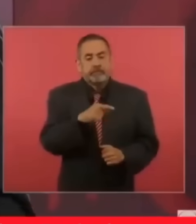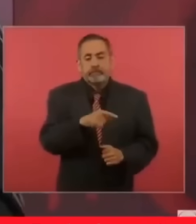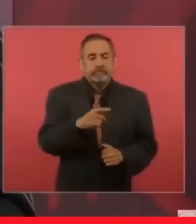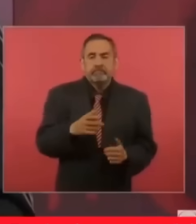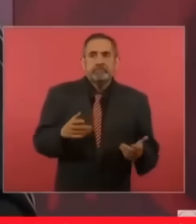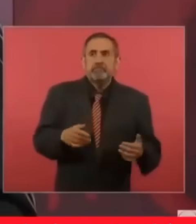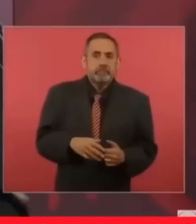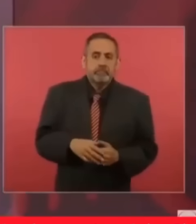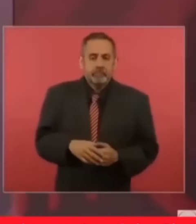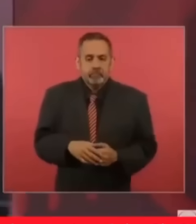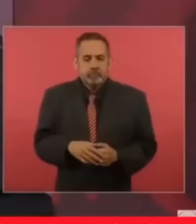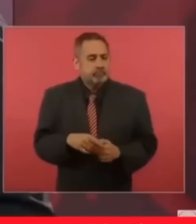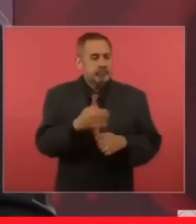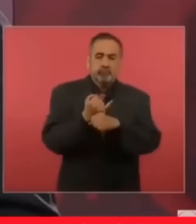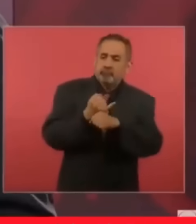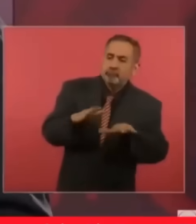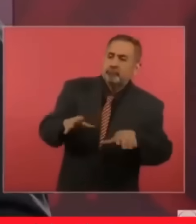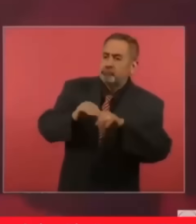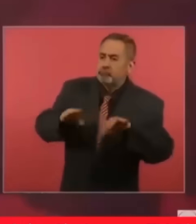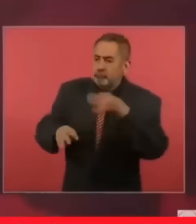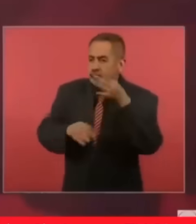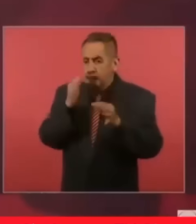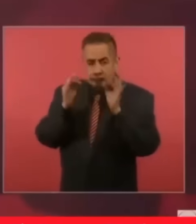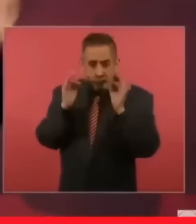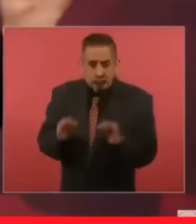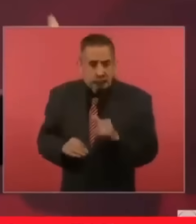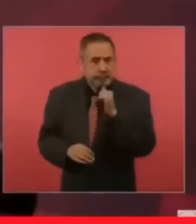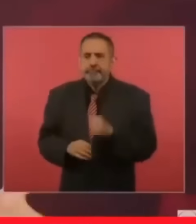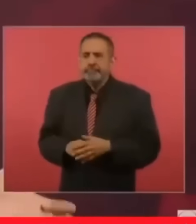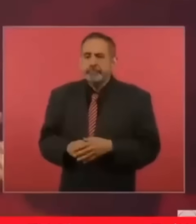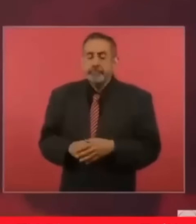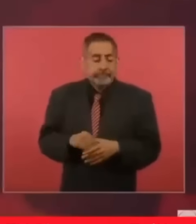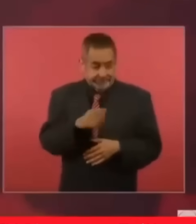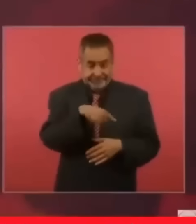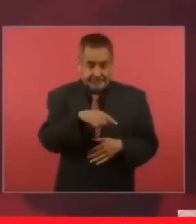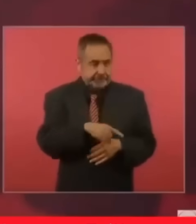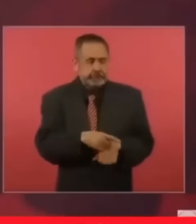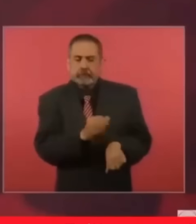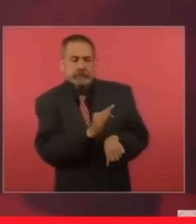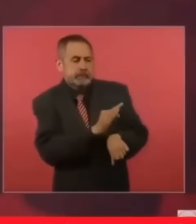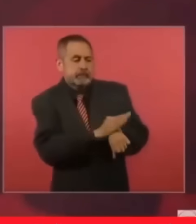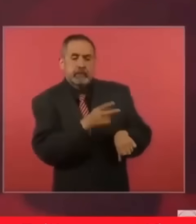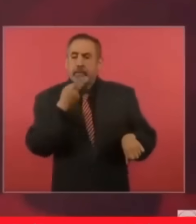como función informar, sino proteger intereses.